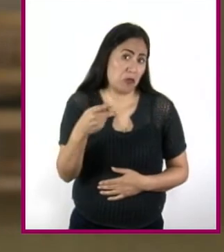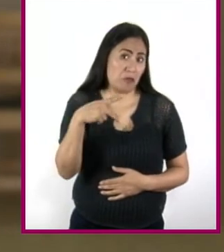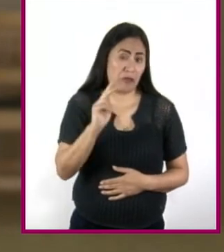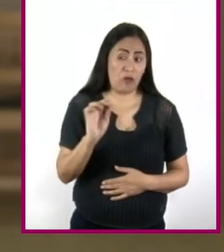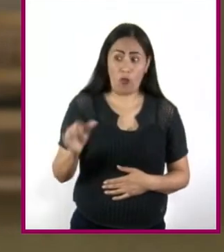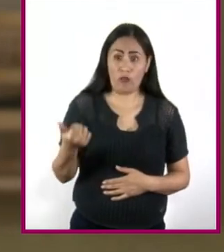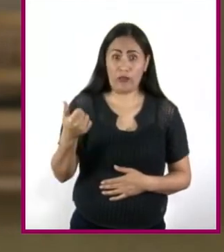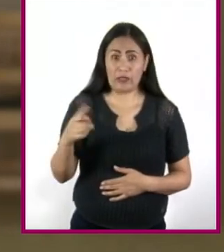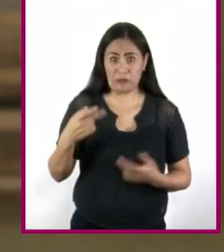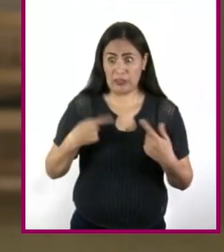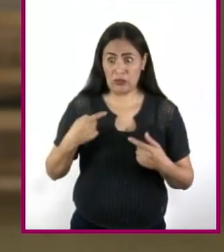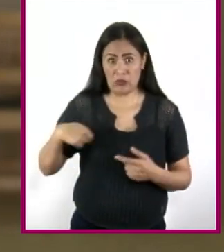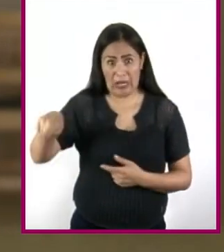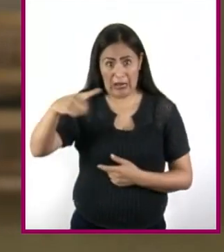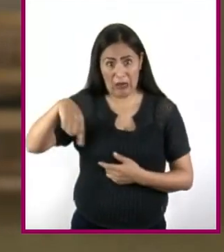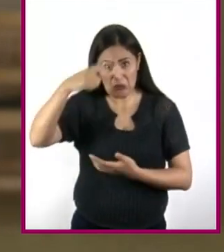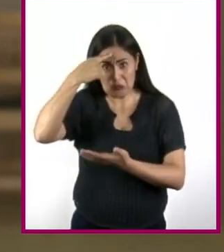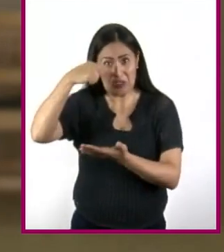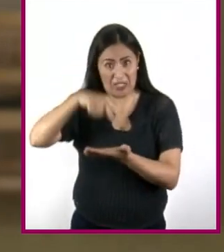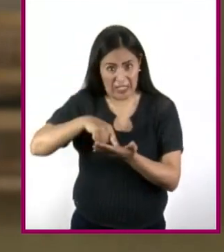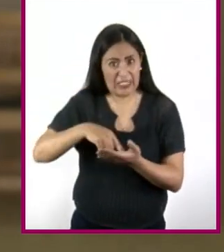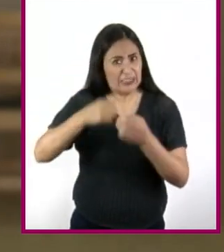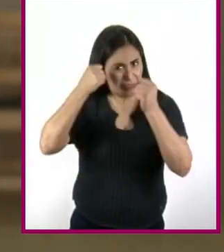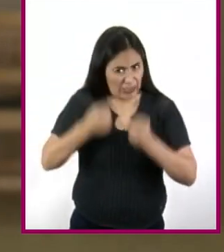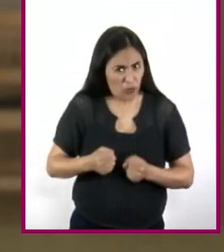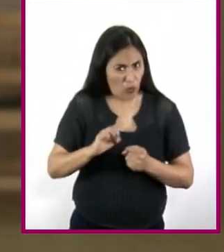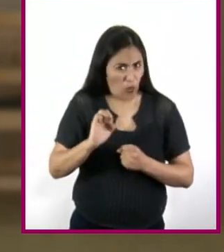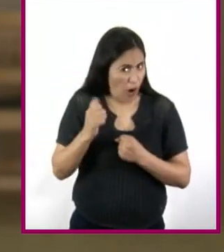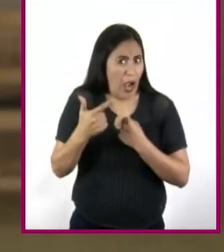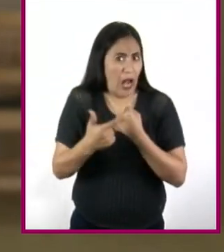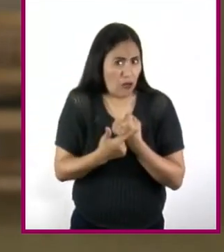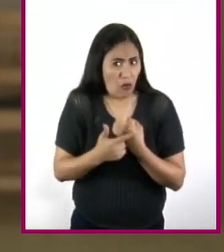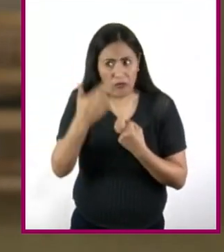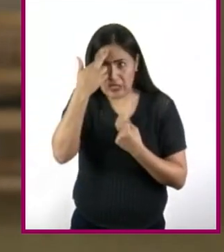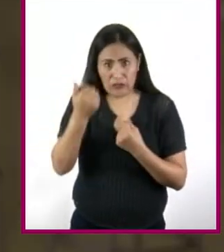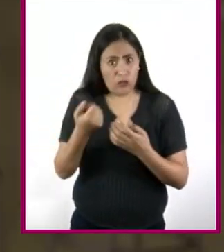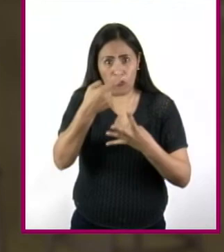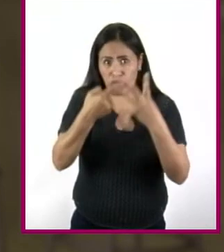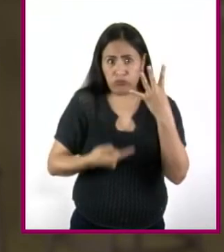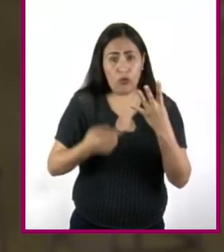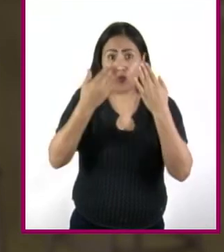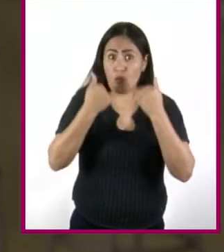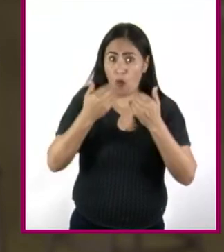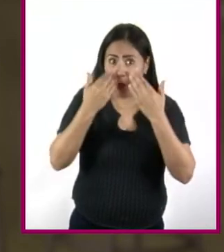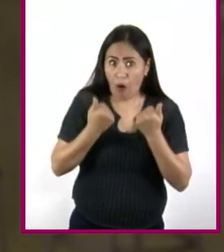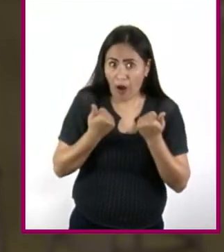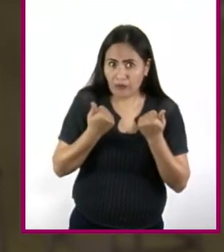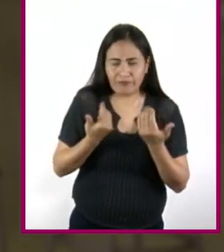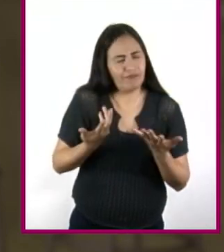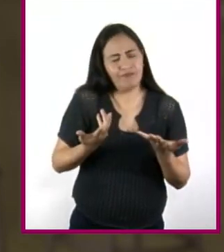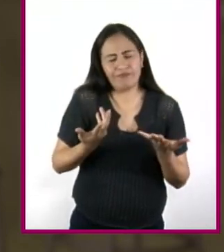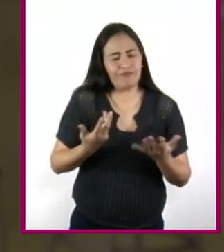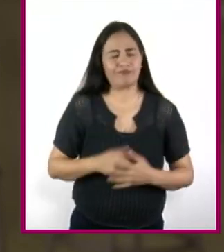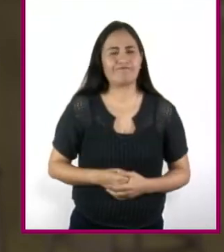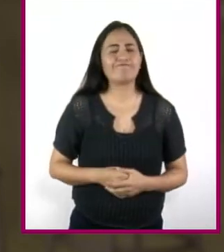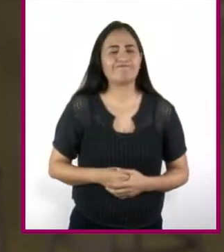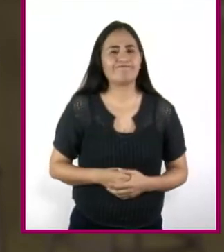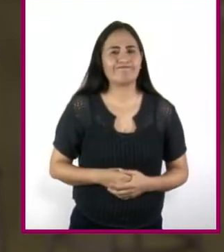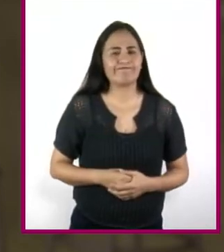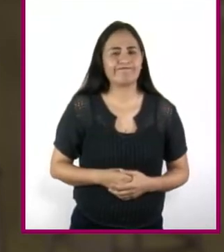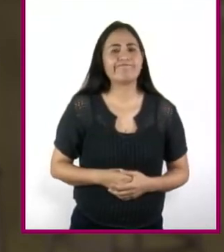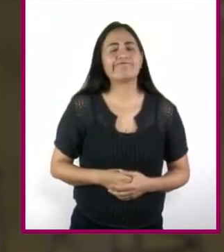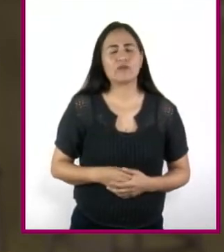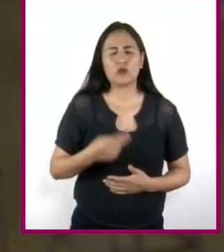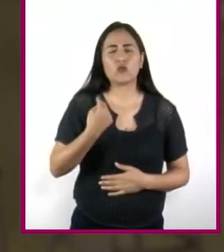que otras personas han caído, que es estar bien seguras de algo sin tener razones. Tienes razón. Y eso es algo que